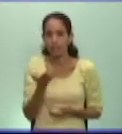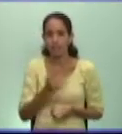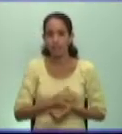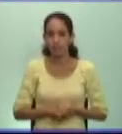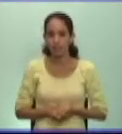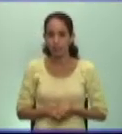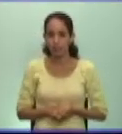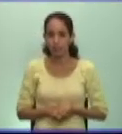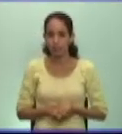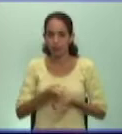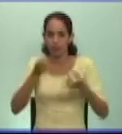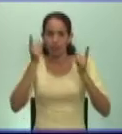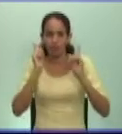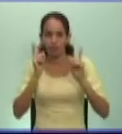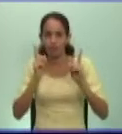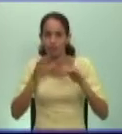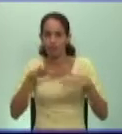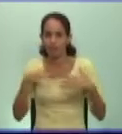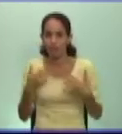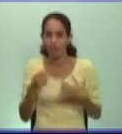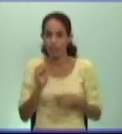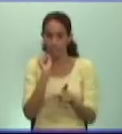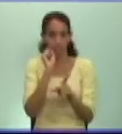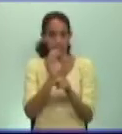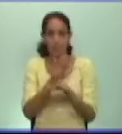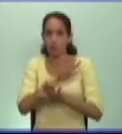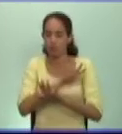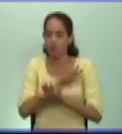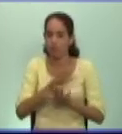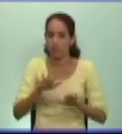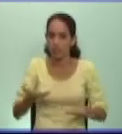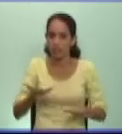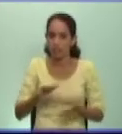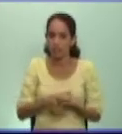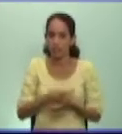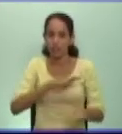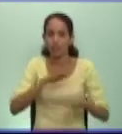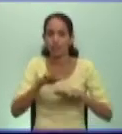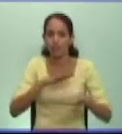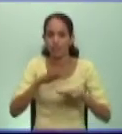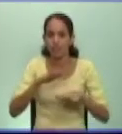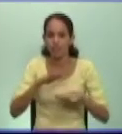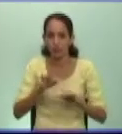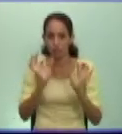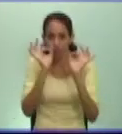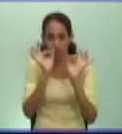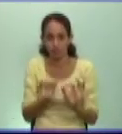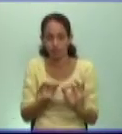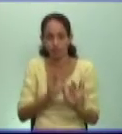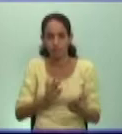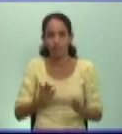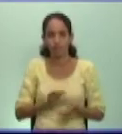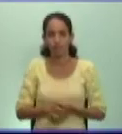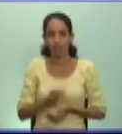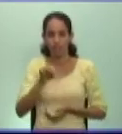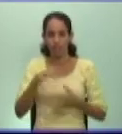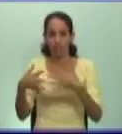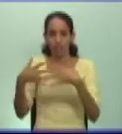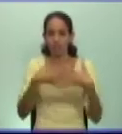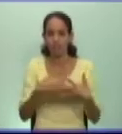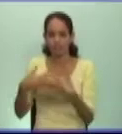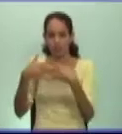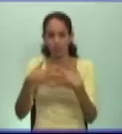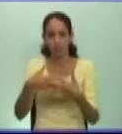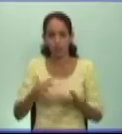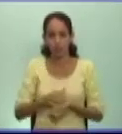esa política. Por lo tanto, a partir del año 80 hay una situación concreta en los Estados Unidos. Vamos al esquema para